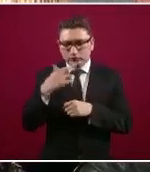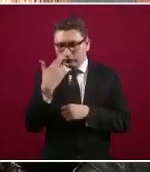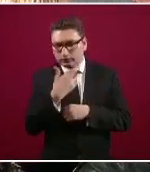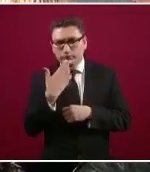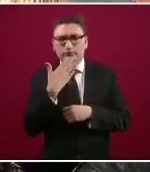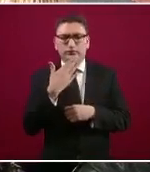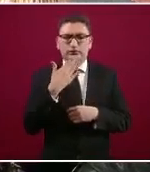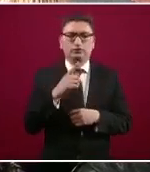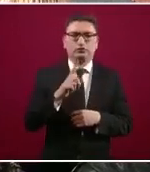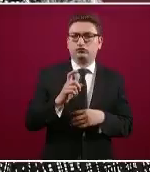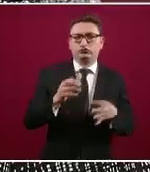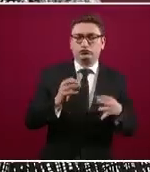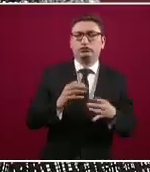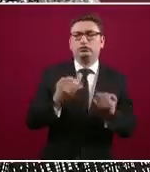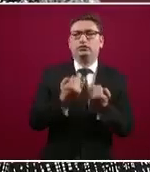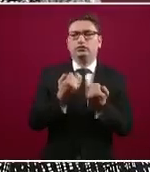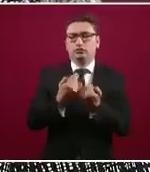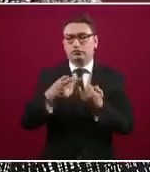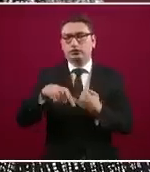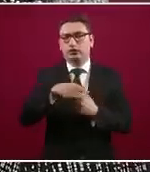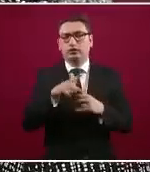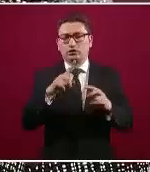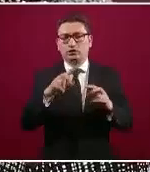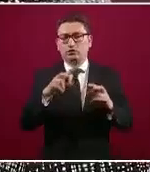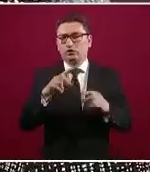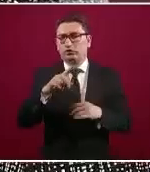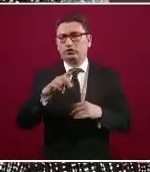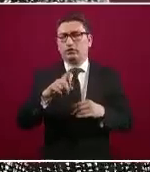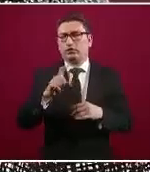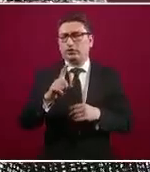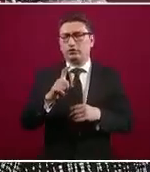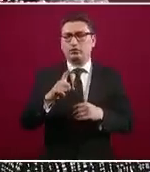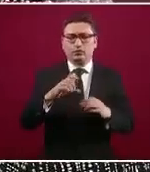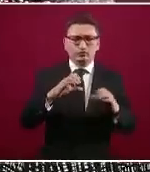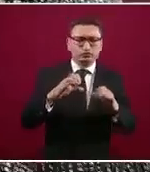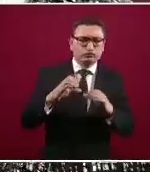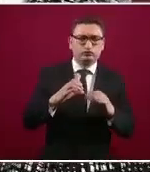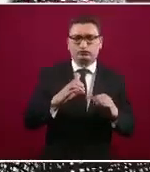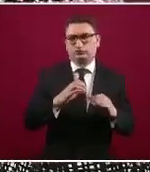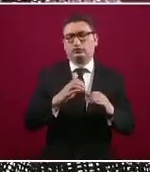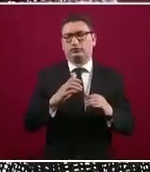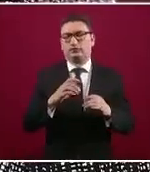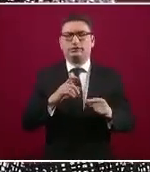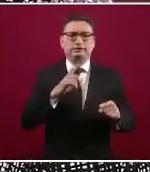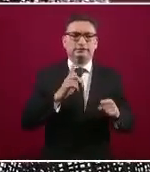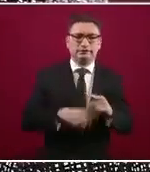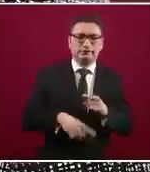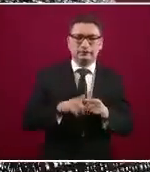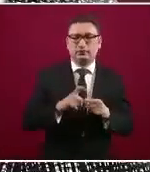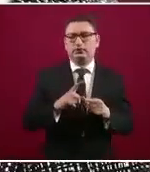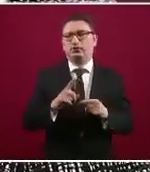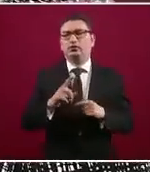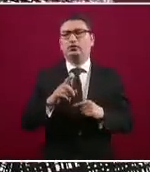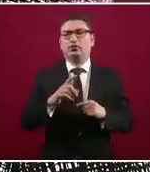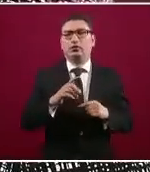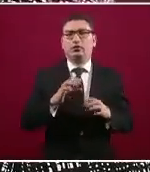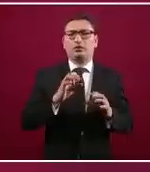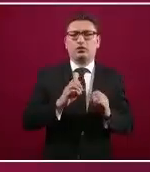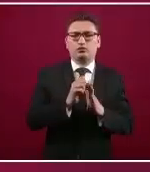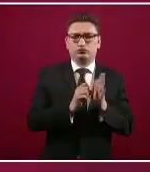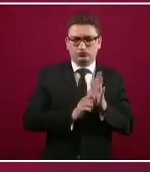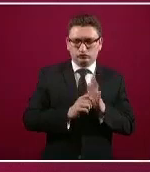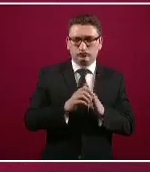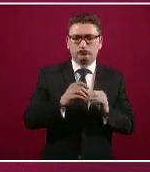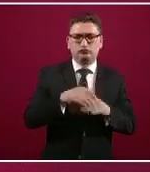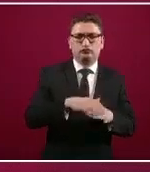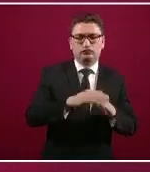programas para proteger la calidad del agua. En cuanto a que si se les retira o no se retira el sistema de concesiones a